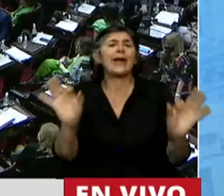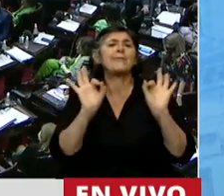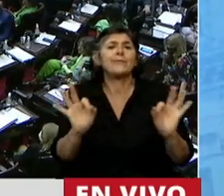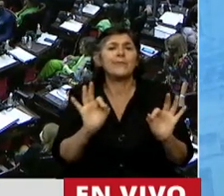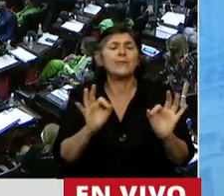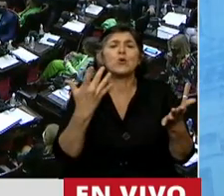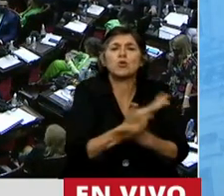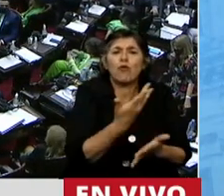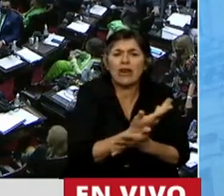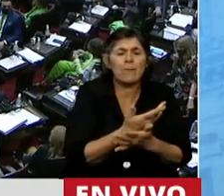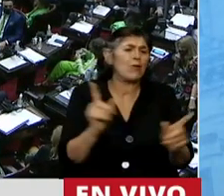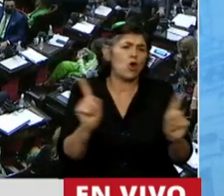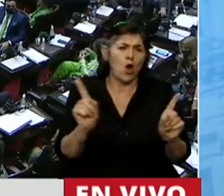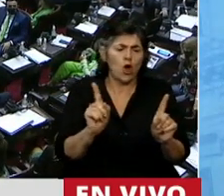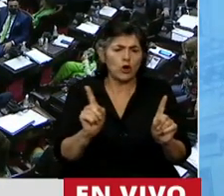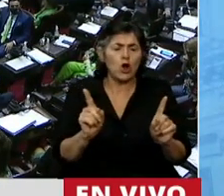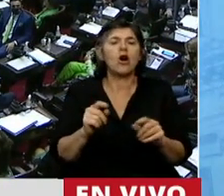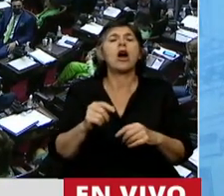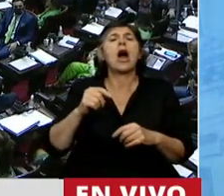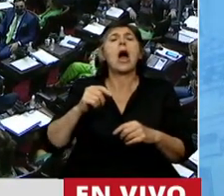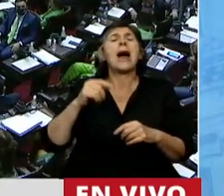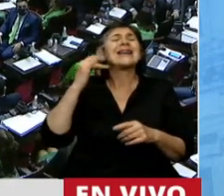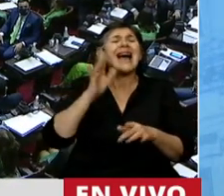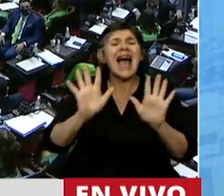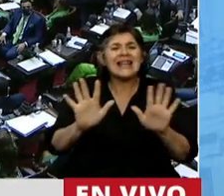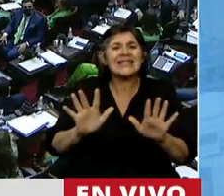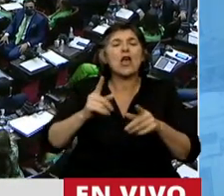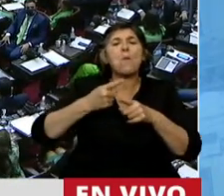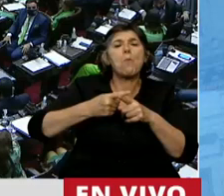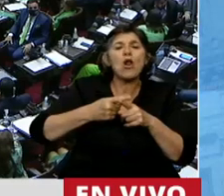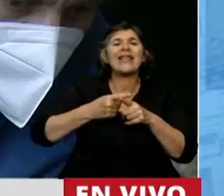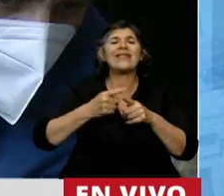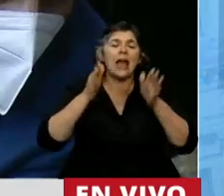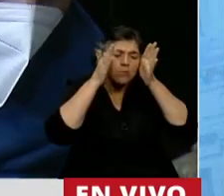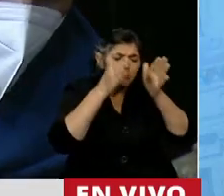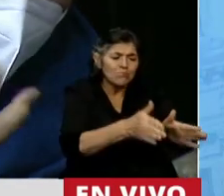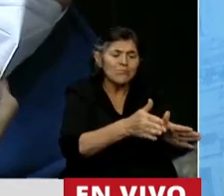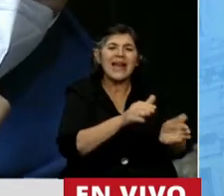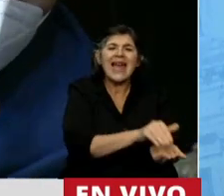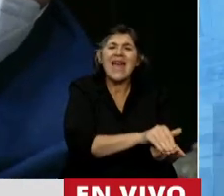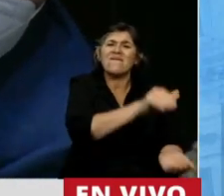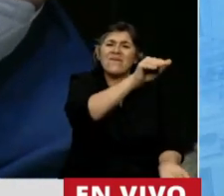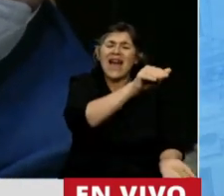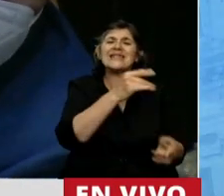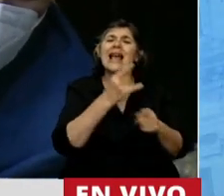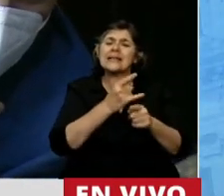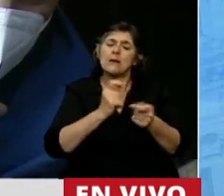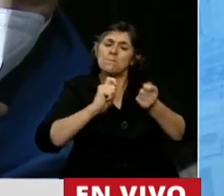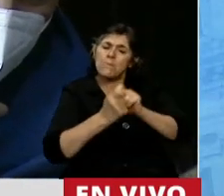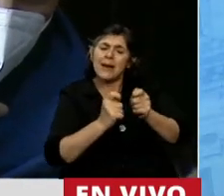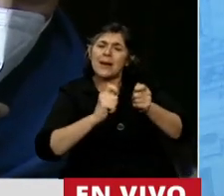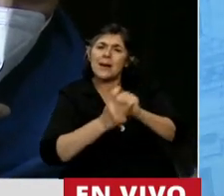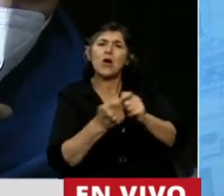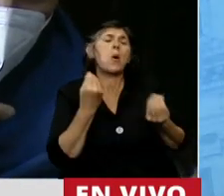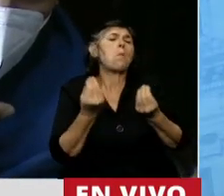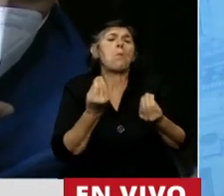la política de infancia están continuamente progreso y resignificación de la misma porque la infancia porque